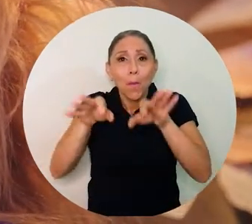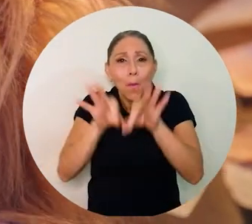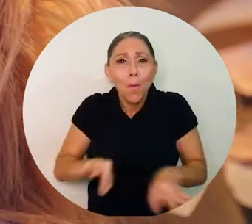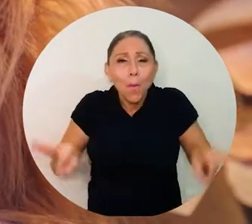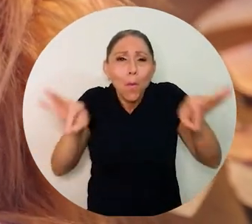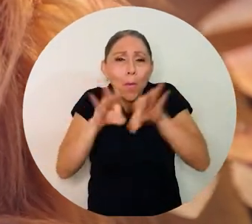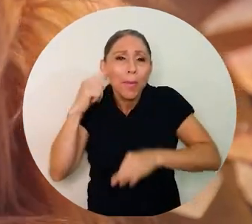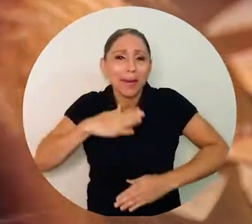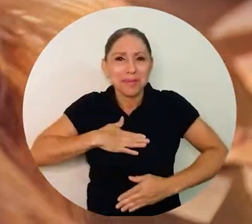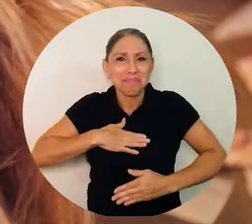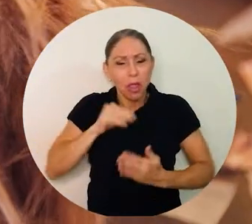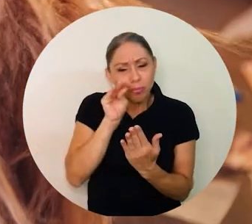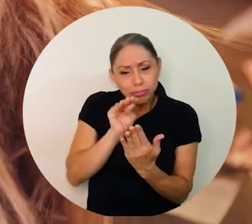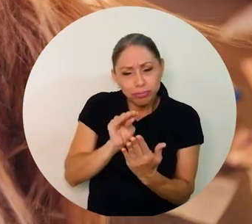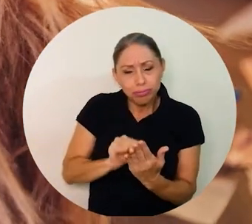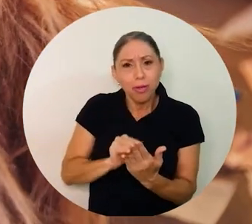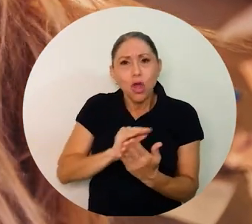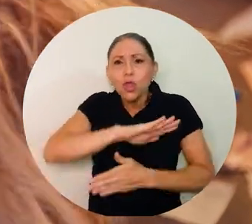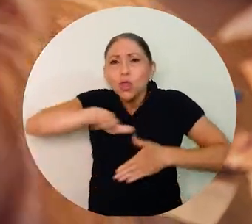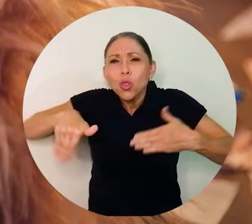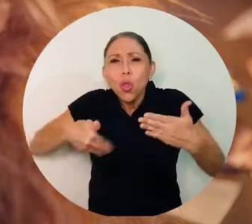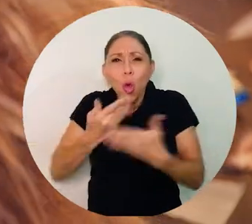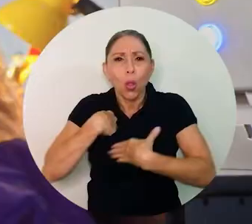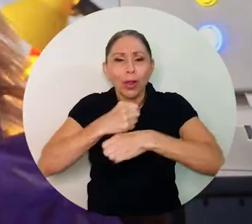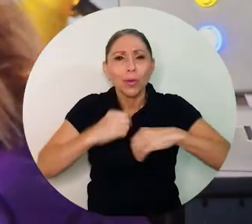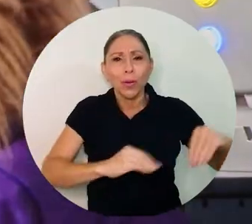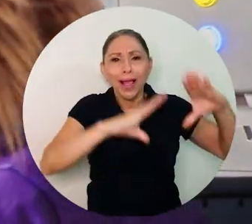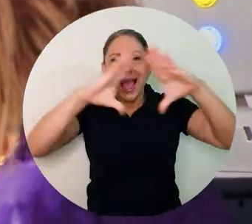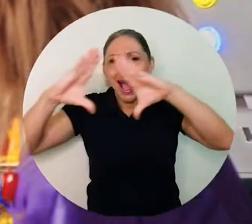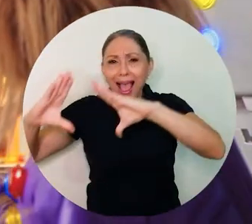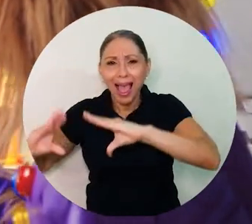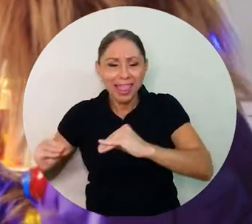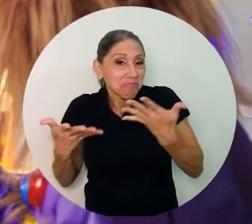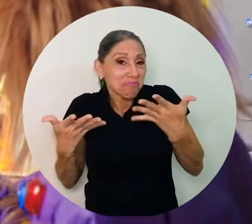collage con todas las cosas que hice en el día. Y ya.